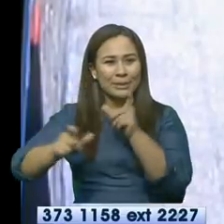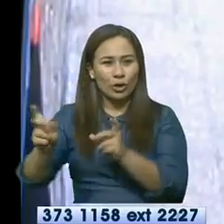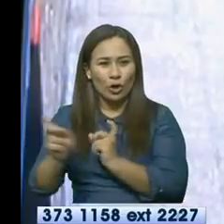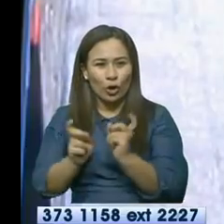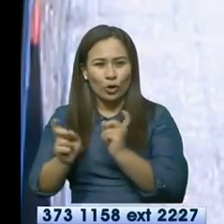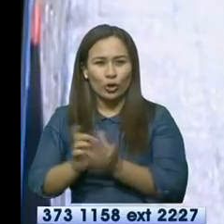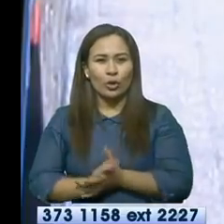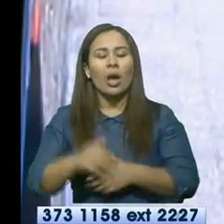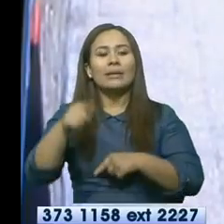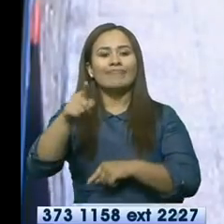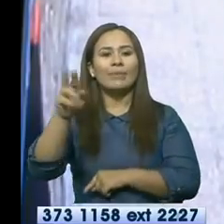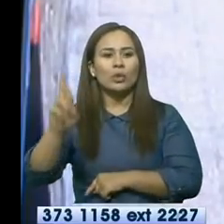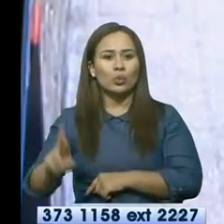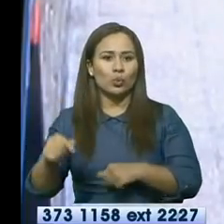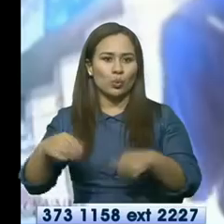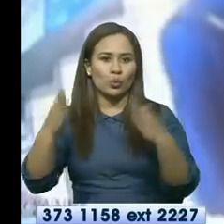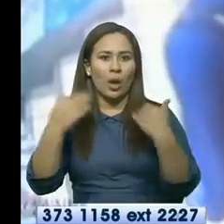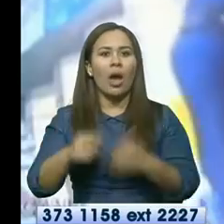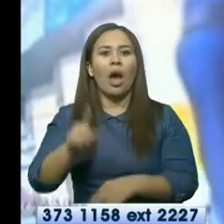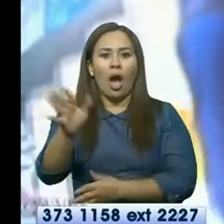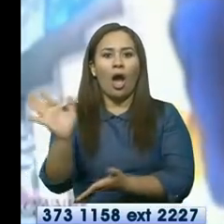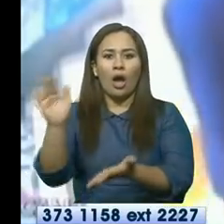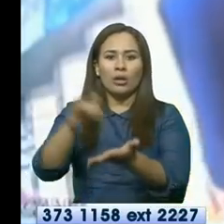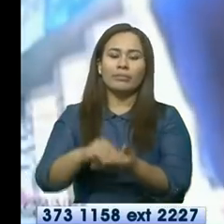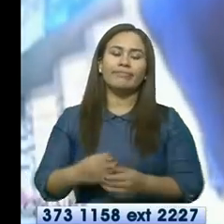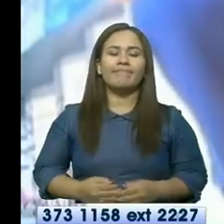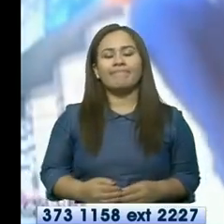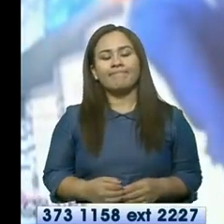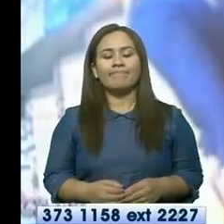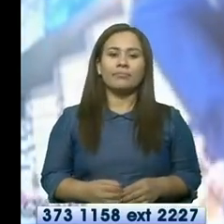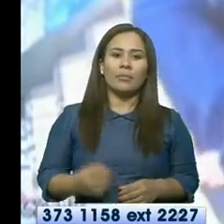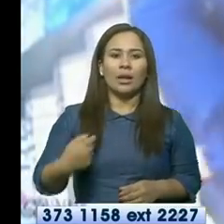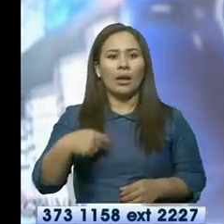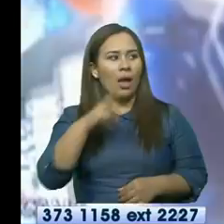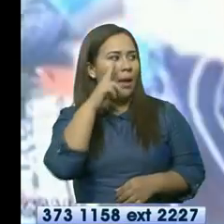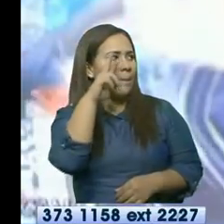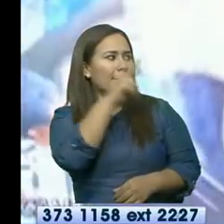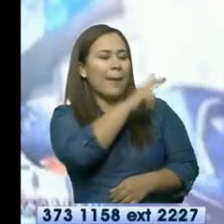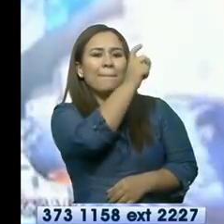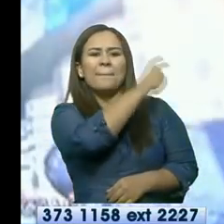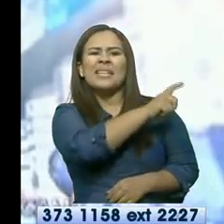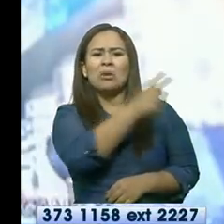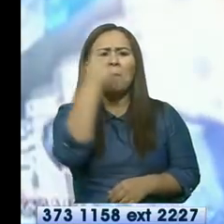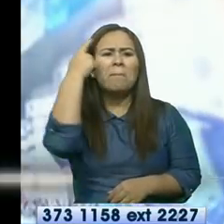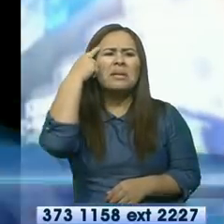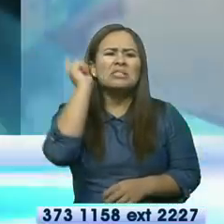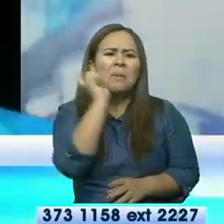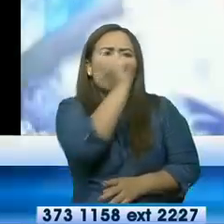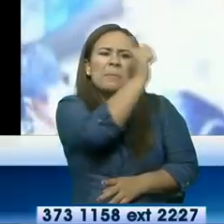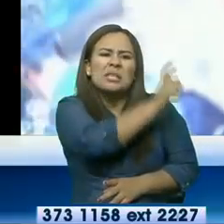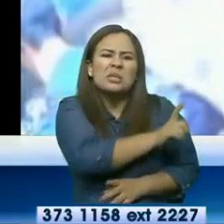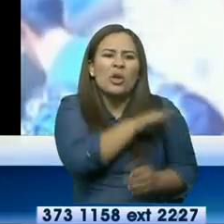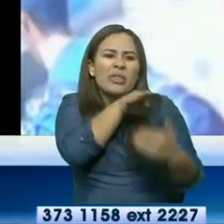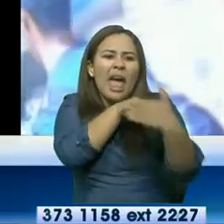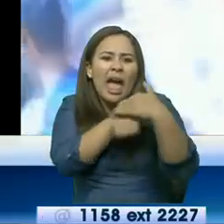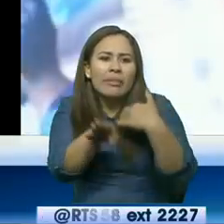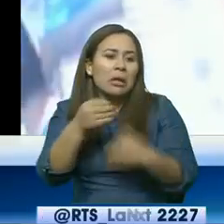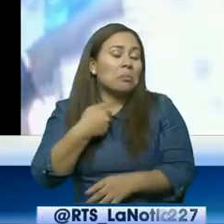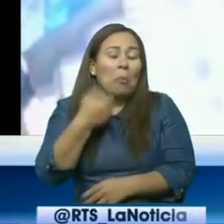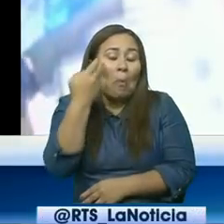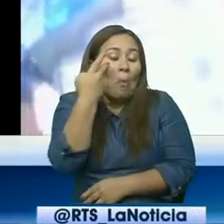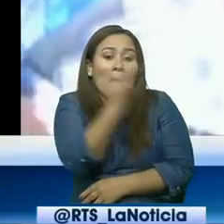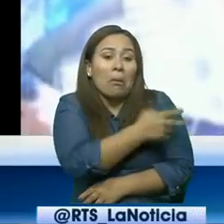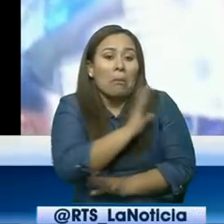en la tercera vuelta donde encuentras pensamos que eran clientes tal vez aquí nos dimos cuenta